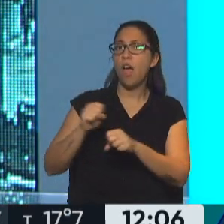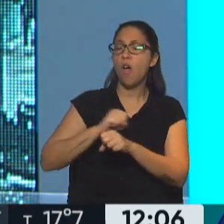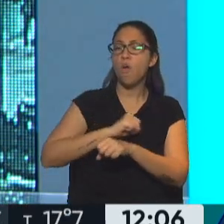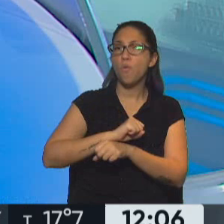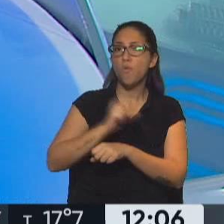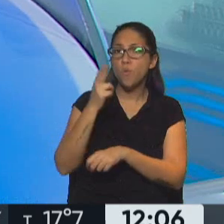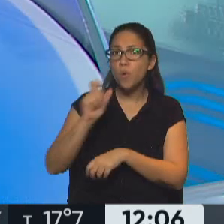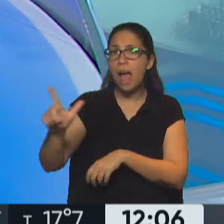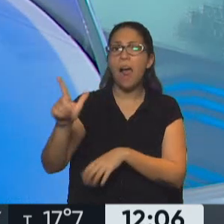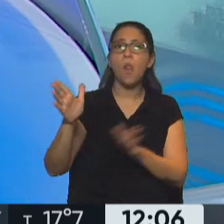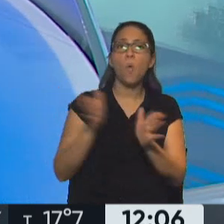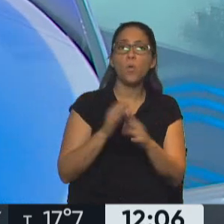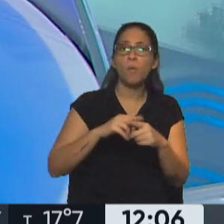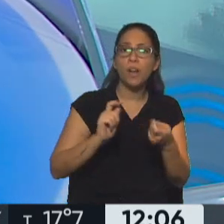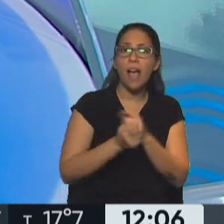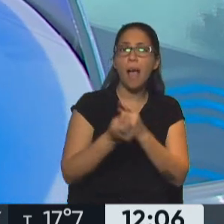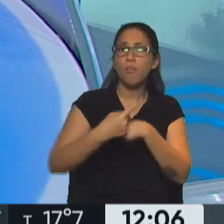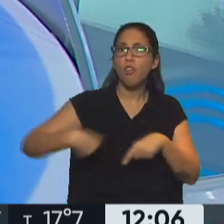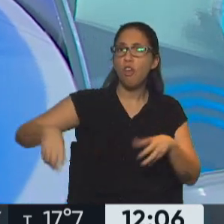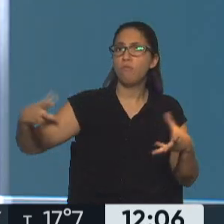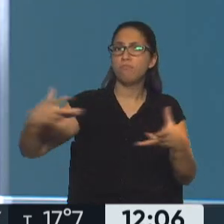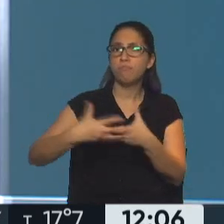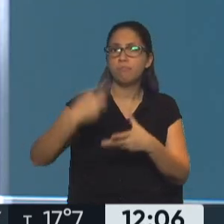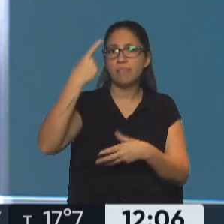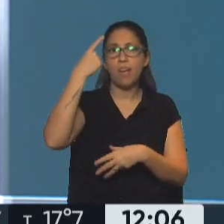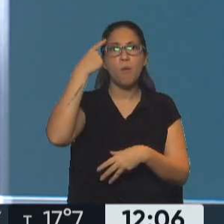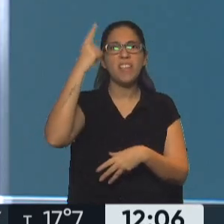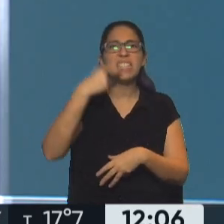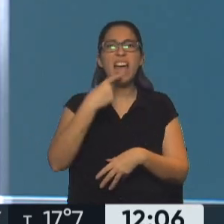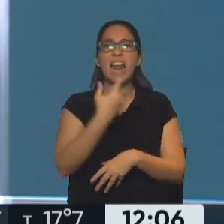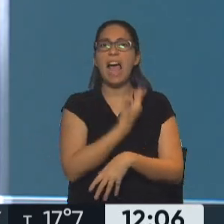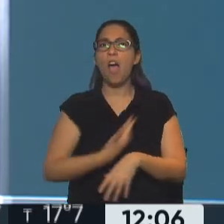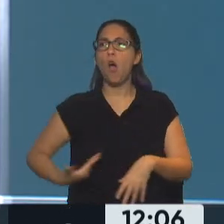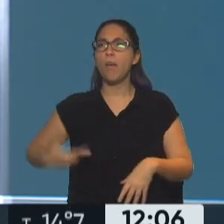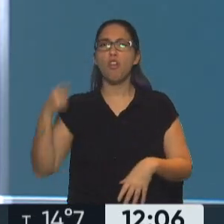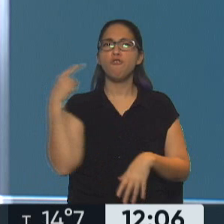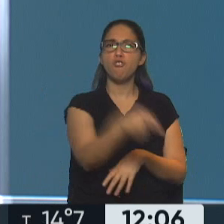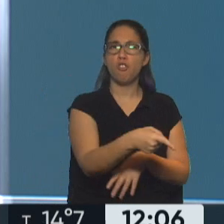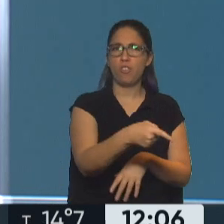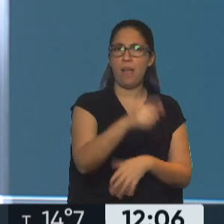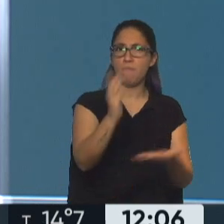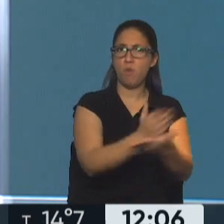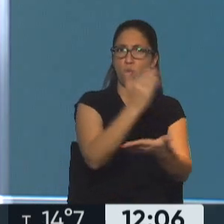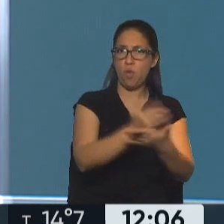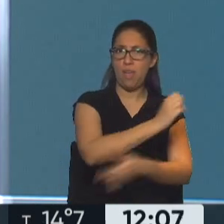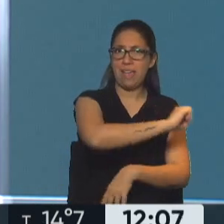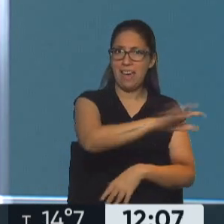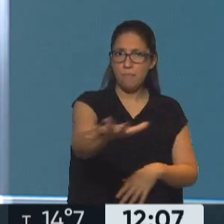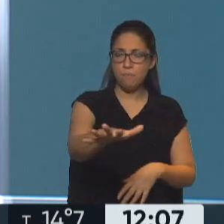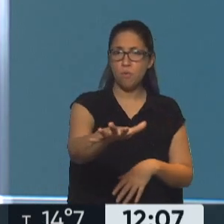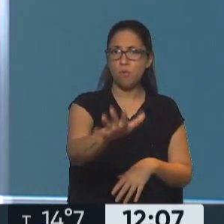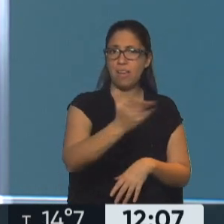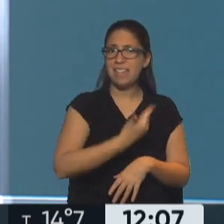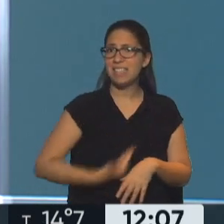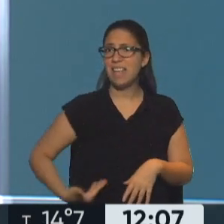el Cambio, se venía instalando esto de que el gobierno era enemigo de los productores agropecuarios. También es cierto que el Estado, ya